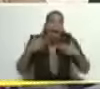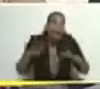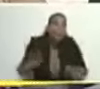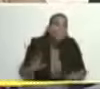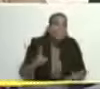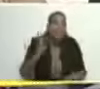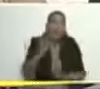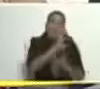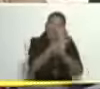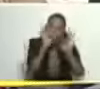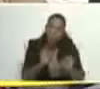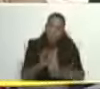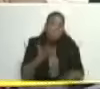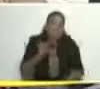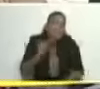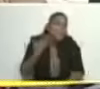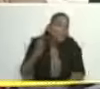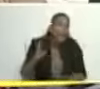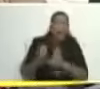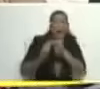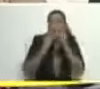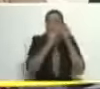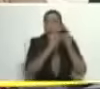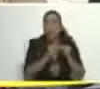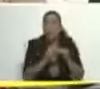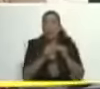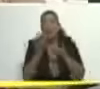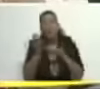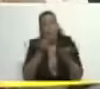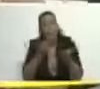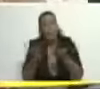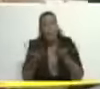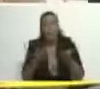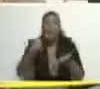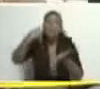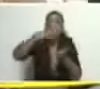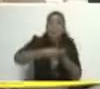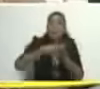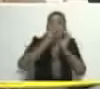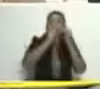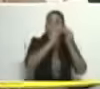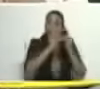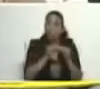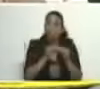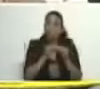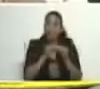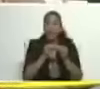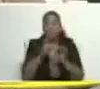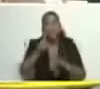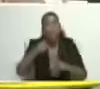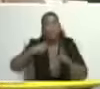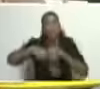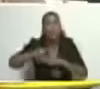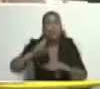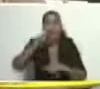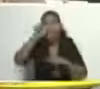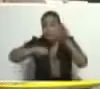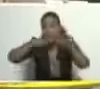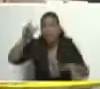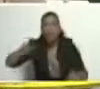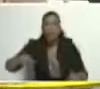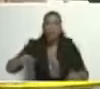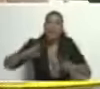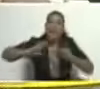una de las maneras de hacerlo, mediante el pago de reparaciones por aquellos que llevaron a cabo